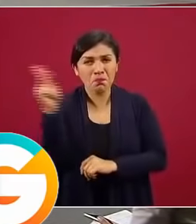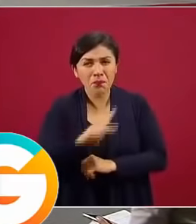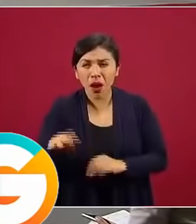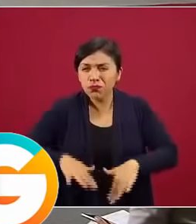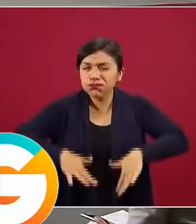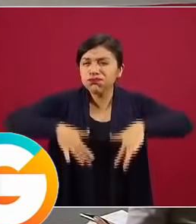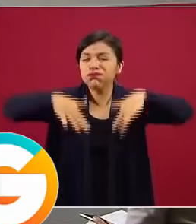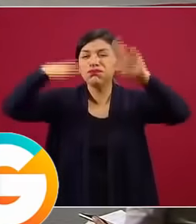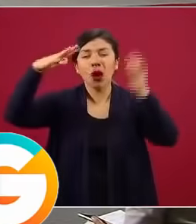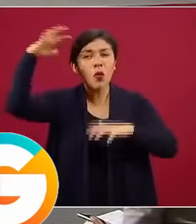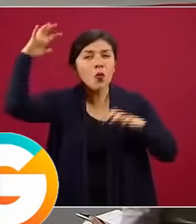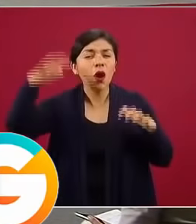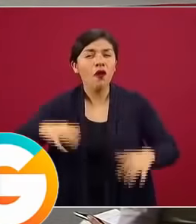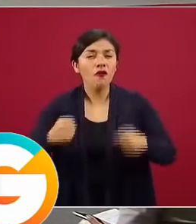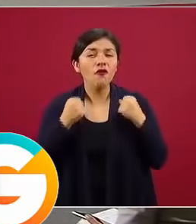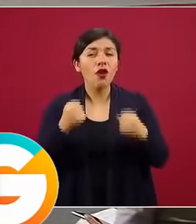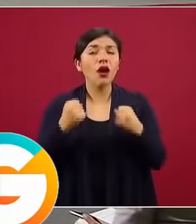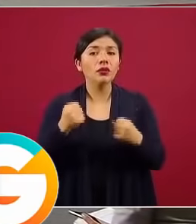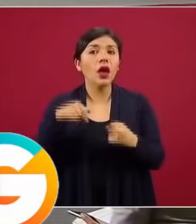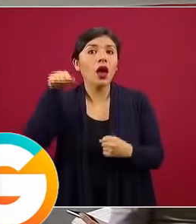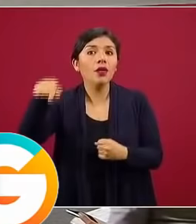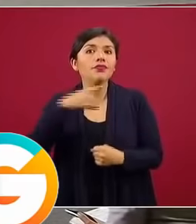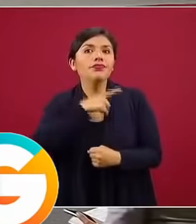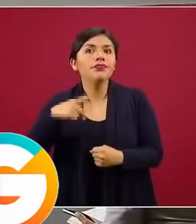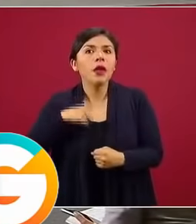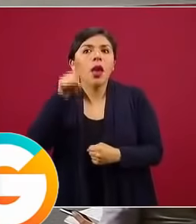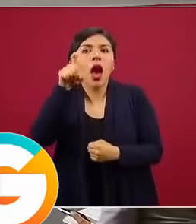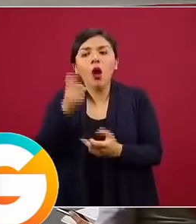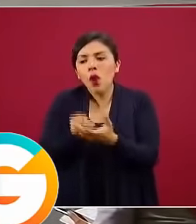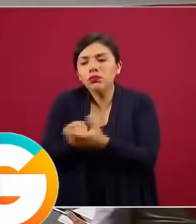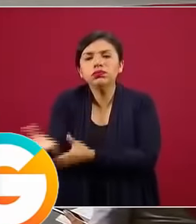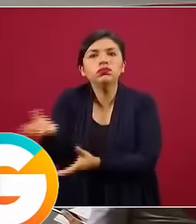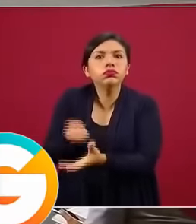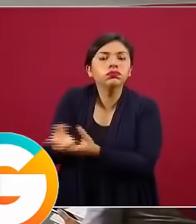bastante y tienen que soltar el agua